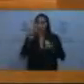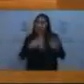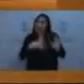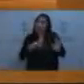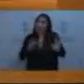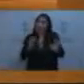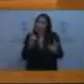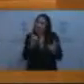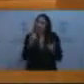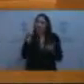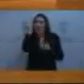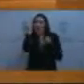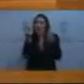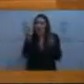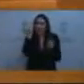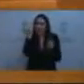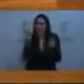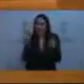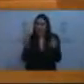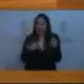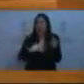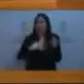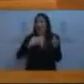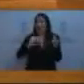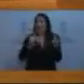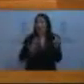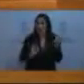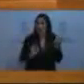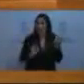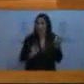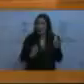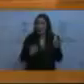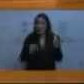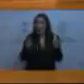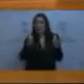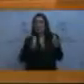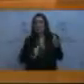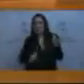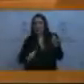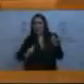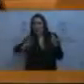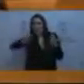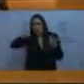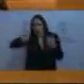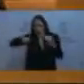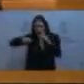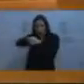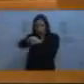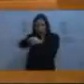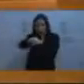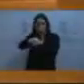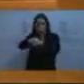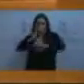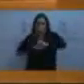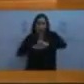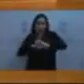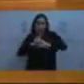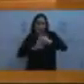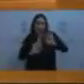plantearse poner un profesional más en el centro coordinador en determinadas horas o